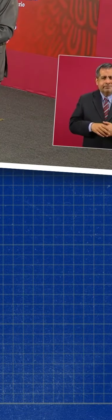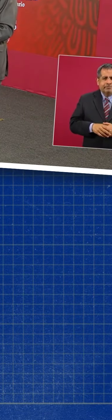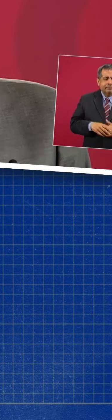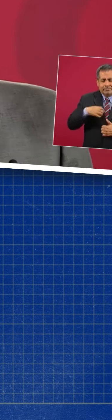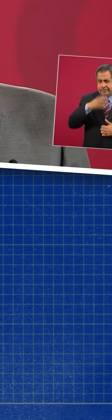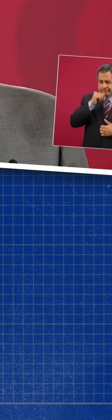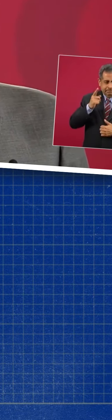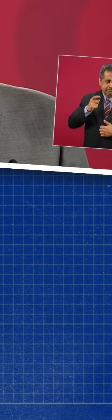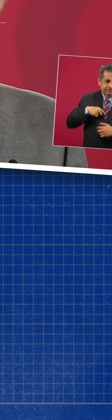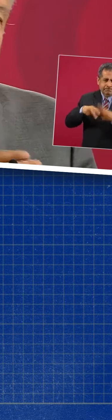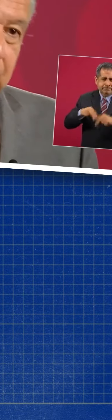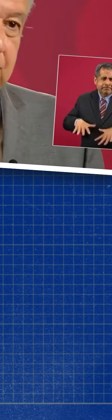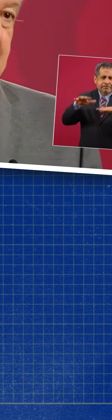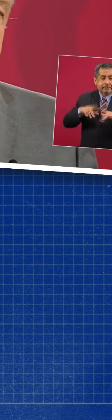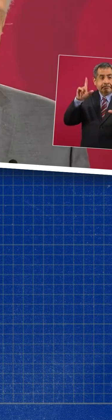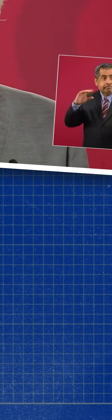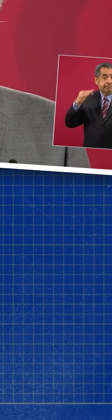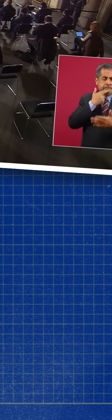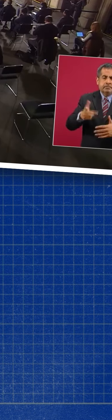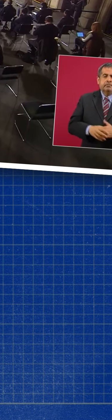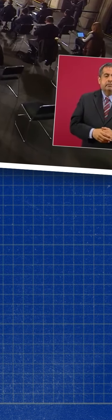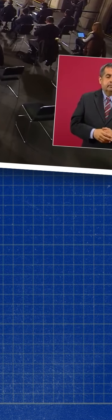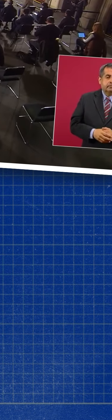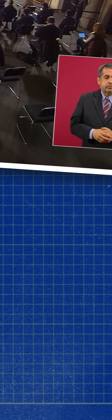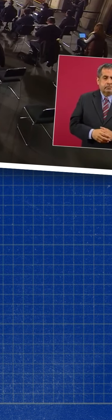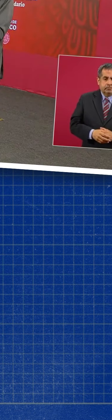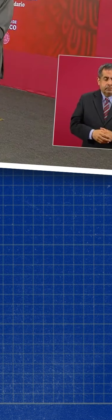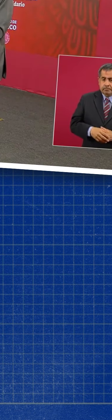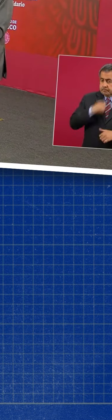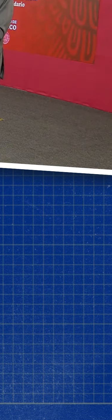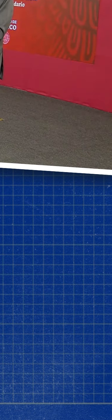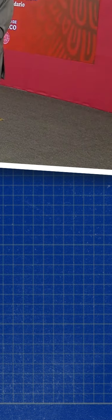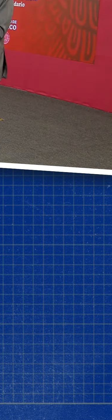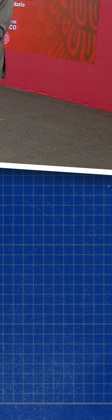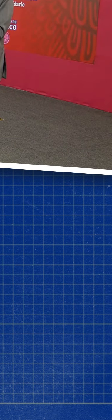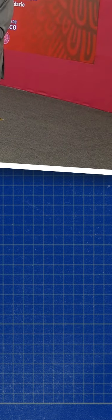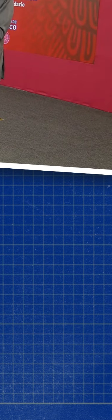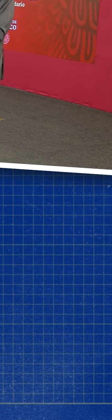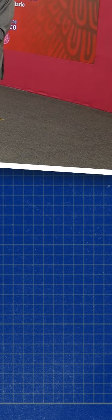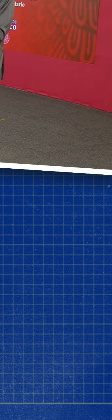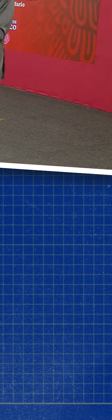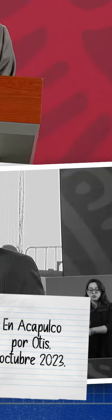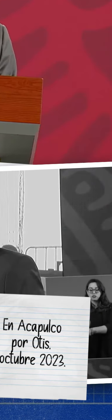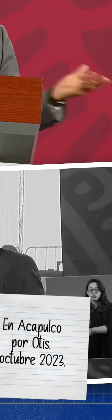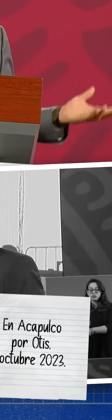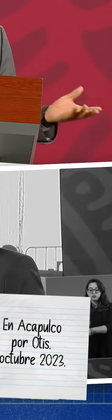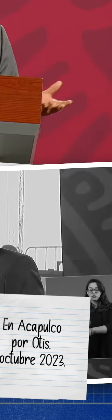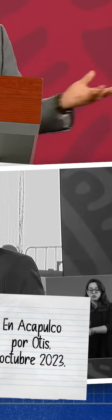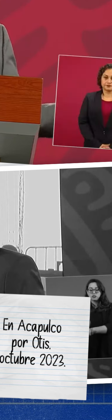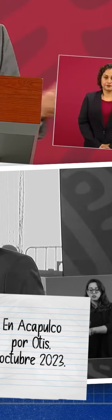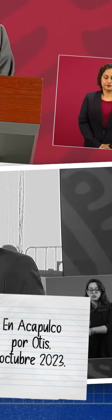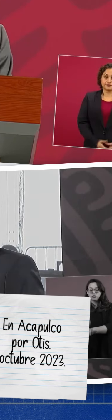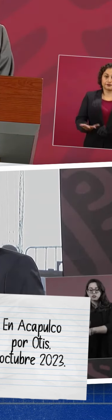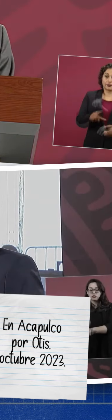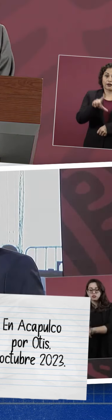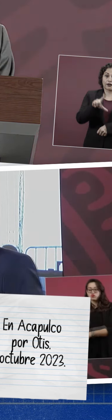Pues no me puedo mojar porque nada más por la foto, no. Además le digo a mis paisanos, nada más para tomarme la foto me mojo, me enfermo. ¿Y qué